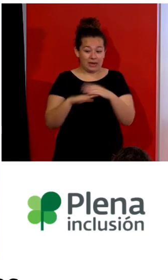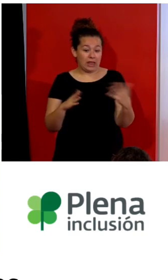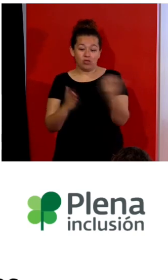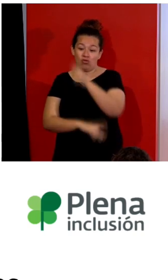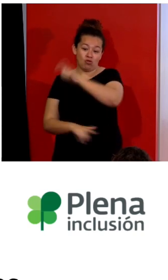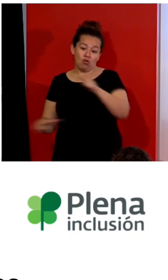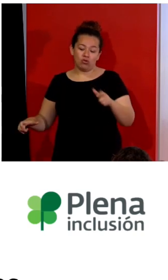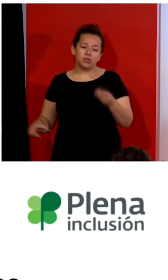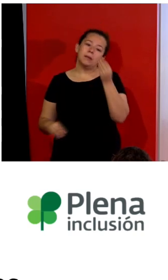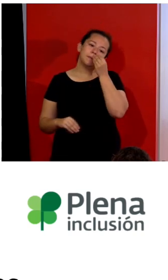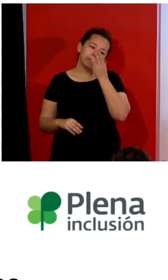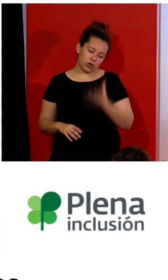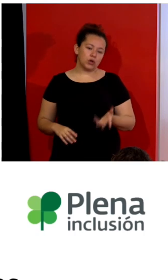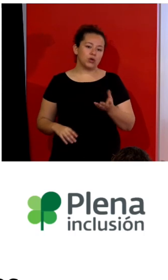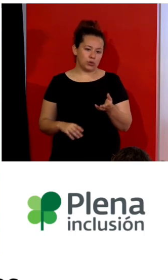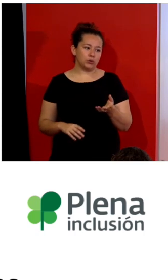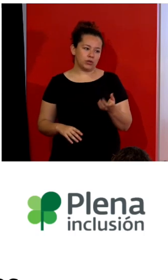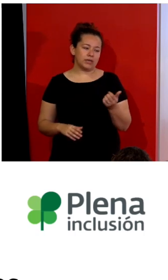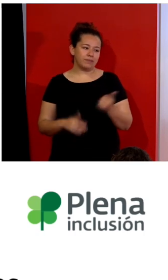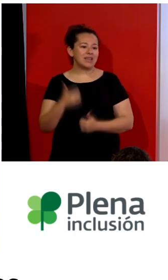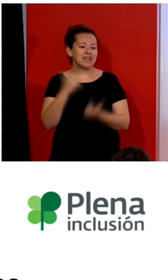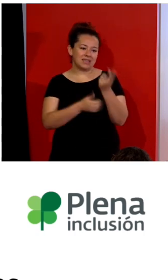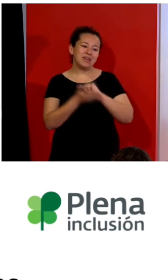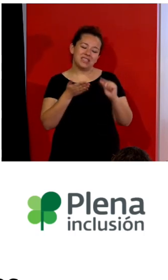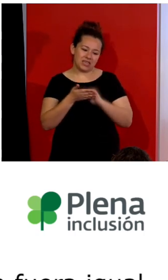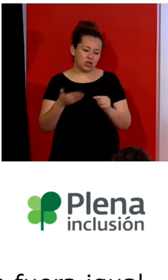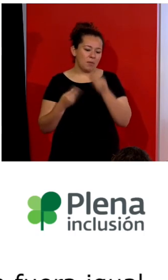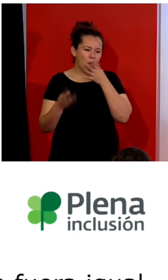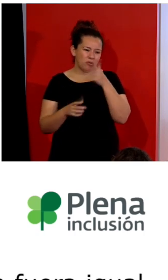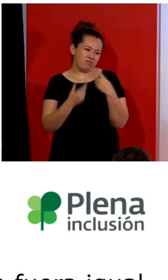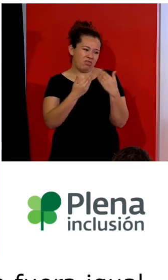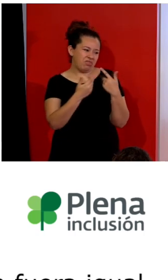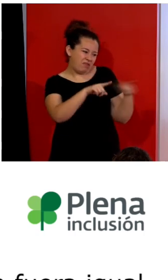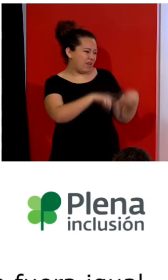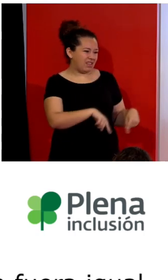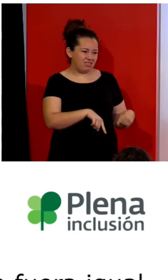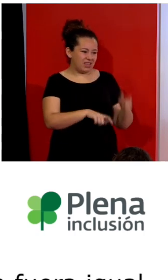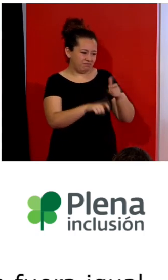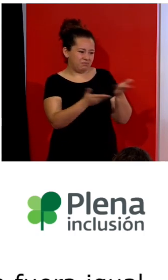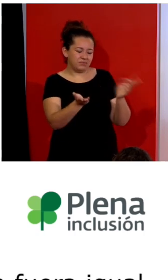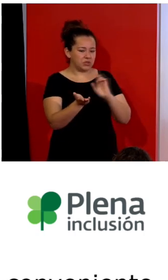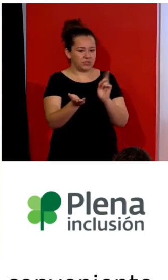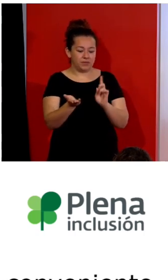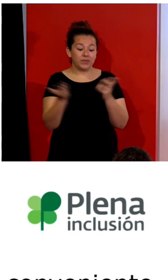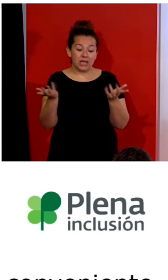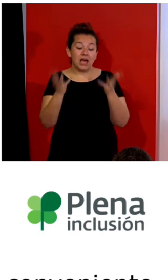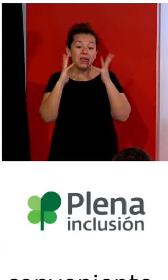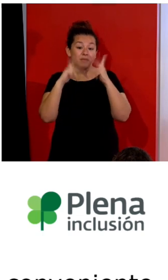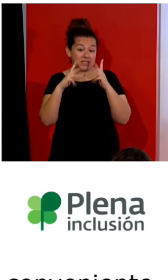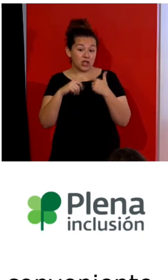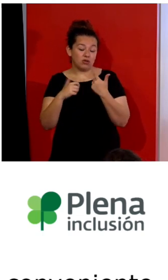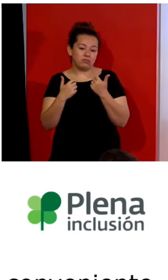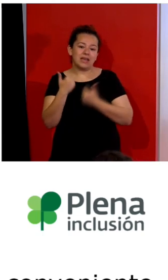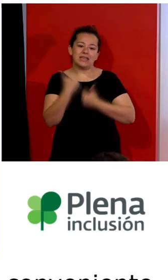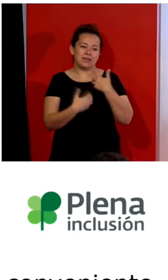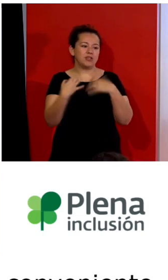mundo, era mucho más conveniente que fuera un examen escrito. En la Administración los exámenes con carácter general